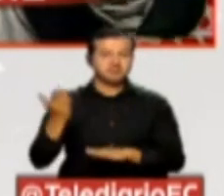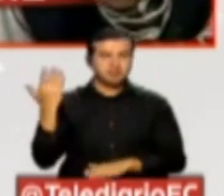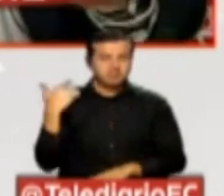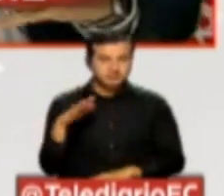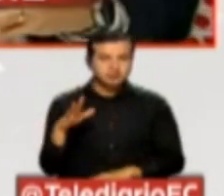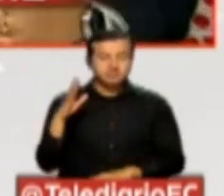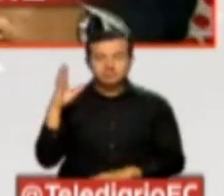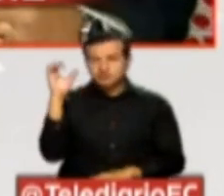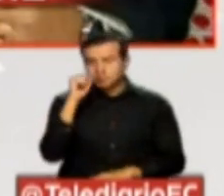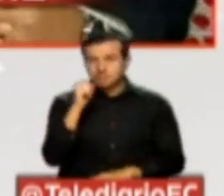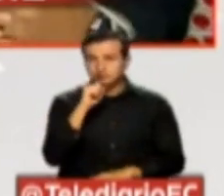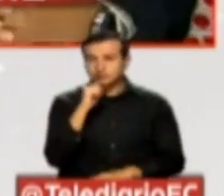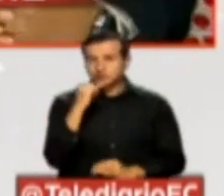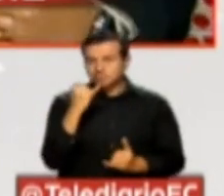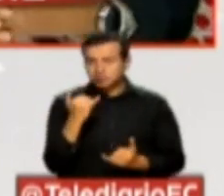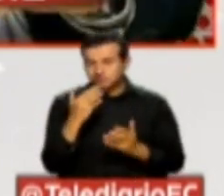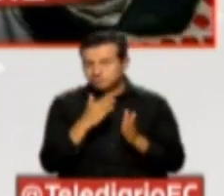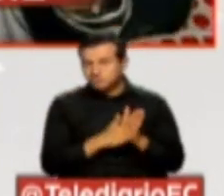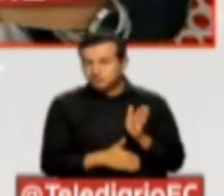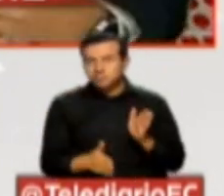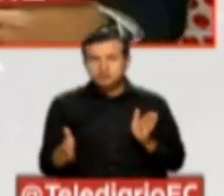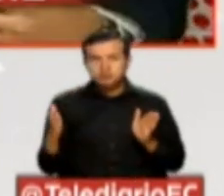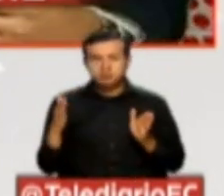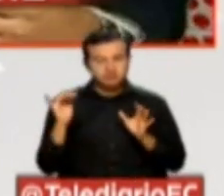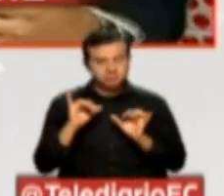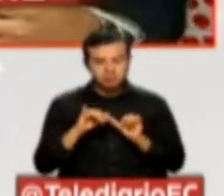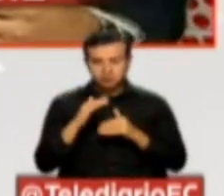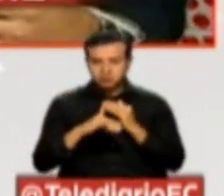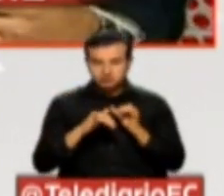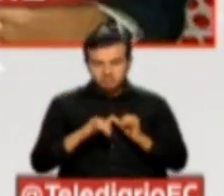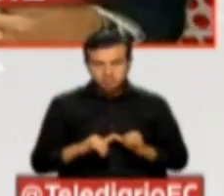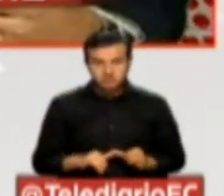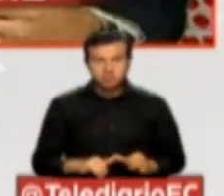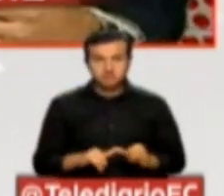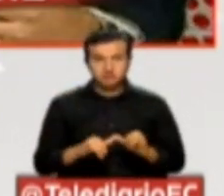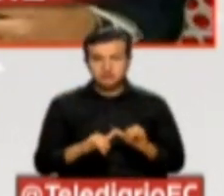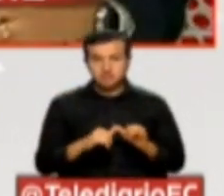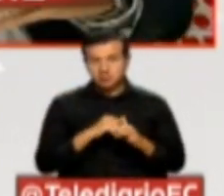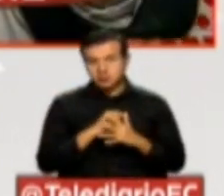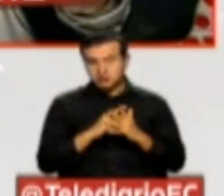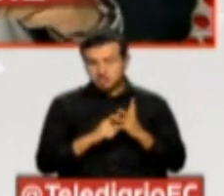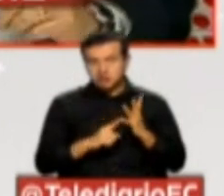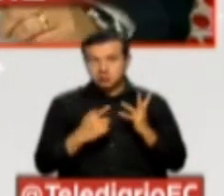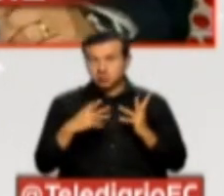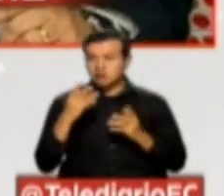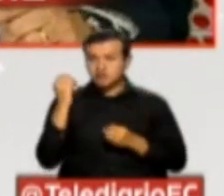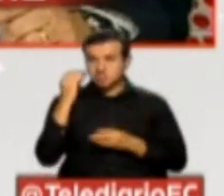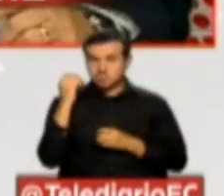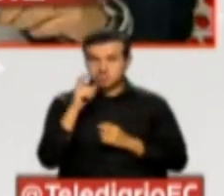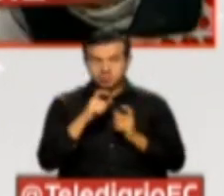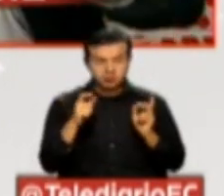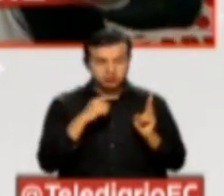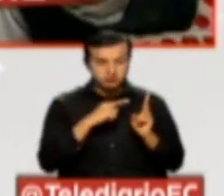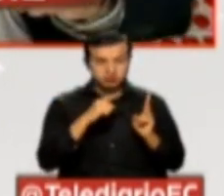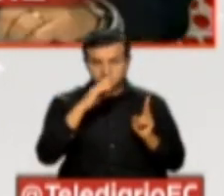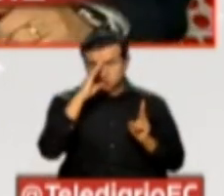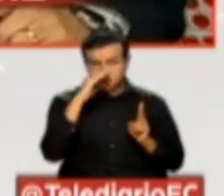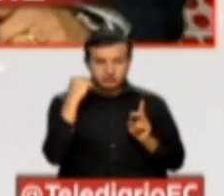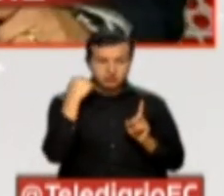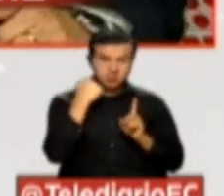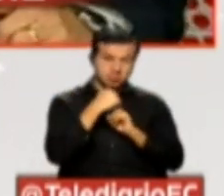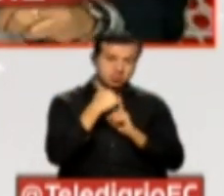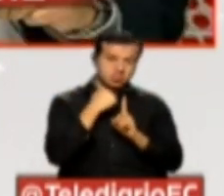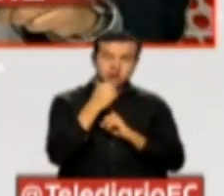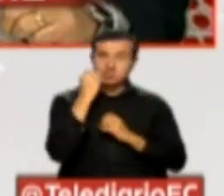¿Qué nos queda aquí por el momento? Bueno, se continúa el caso con lo que tenemos. Tenemos la declaración de las víctimas, tenemos